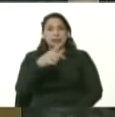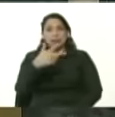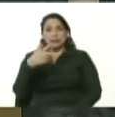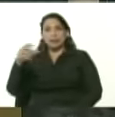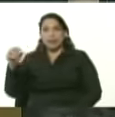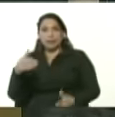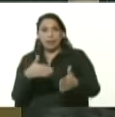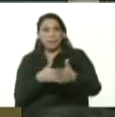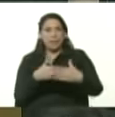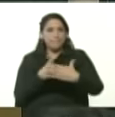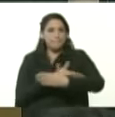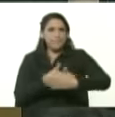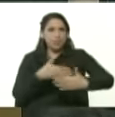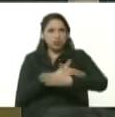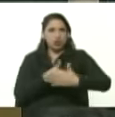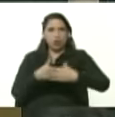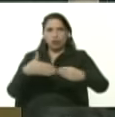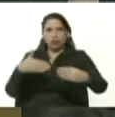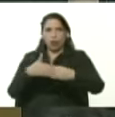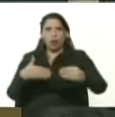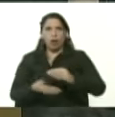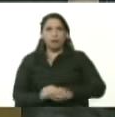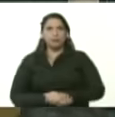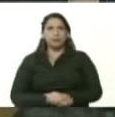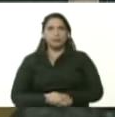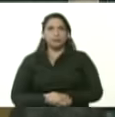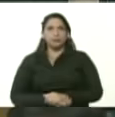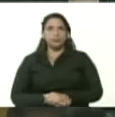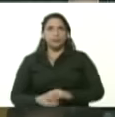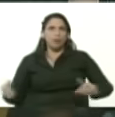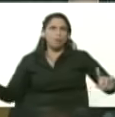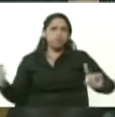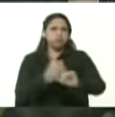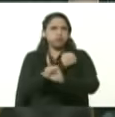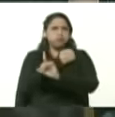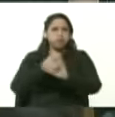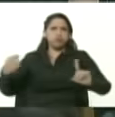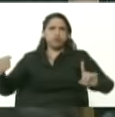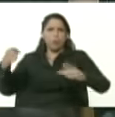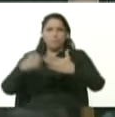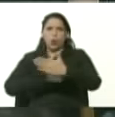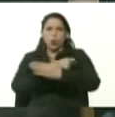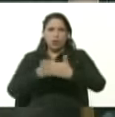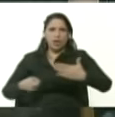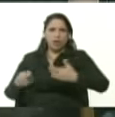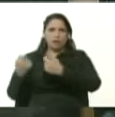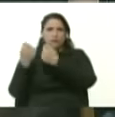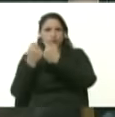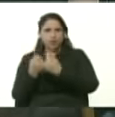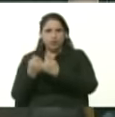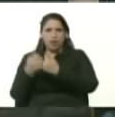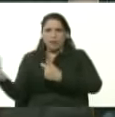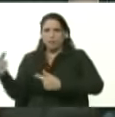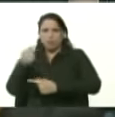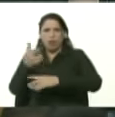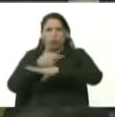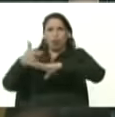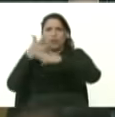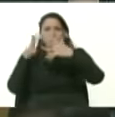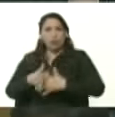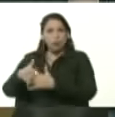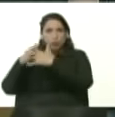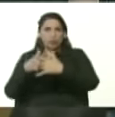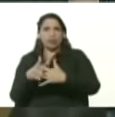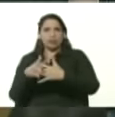mil millones de dólares por el brutal bloqueo financiero impuesto por el gobierno estadounidense,